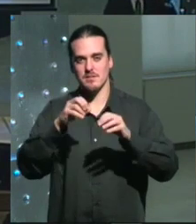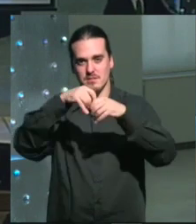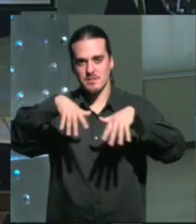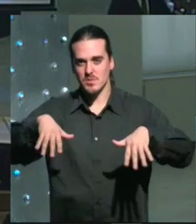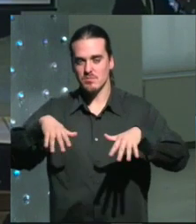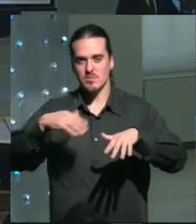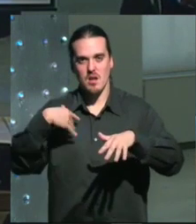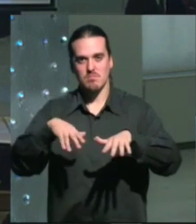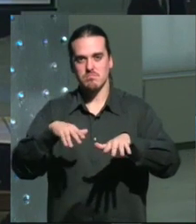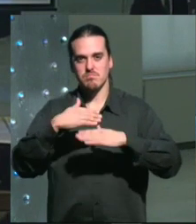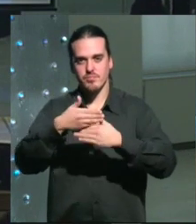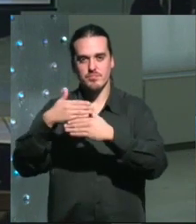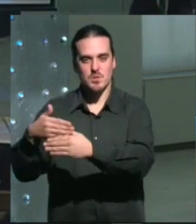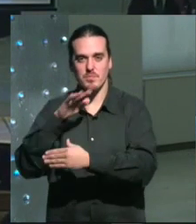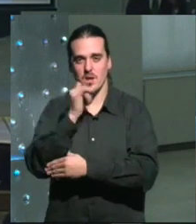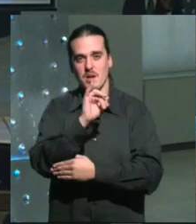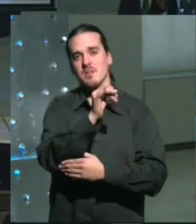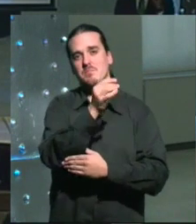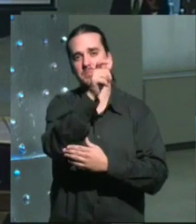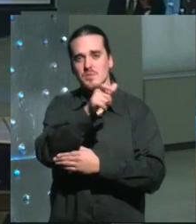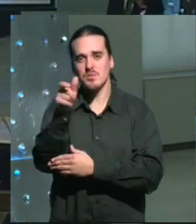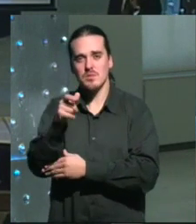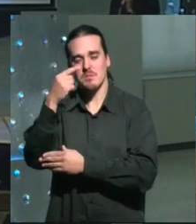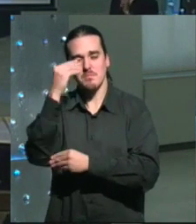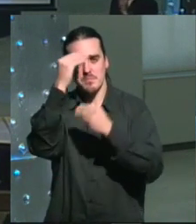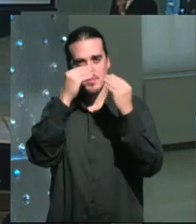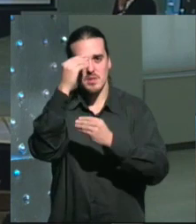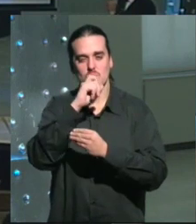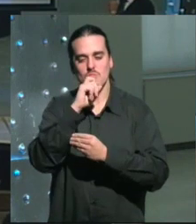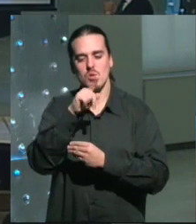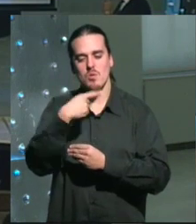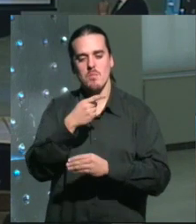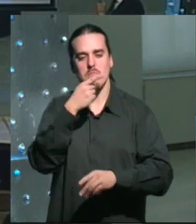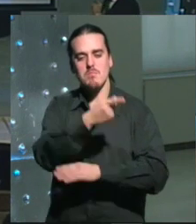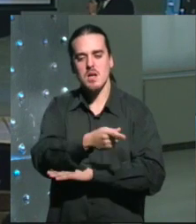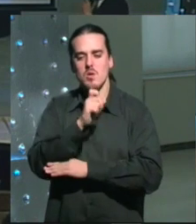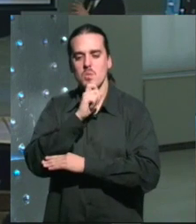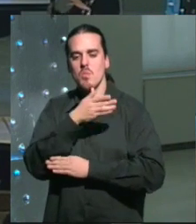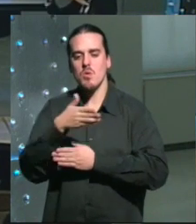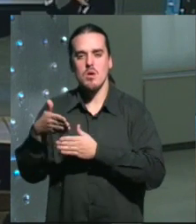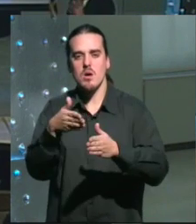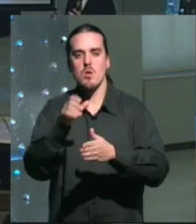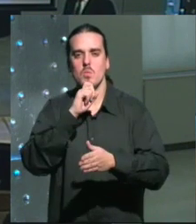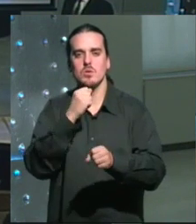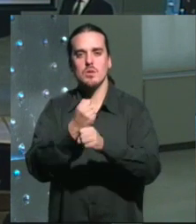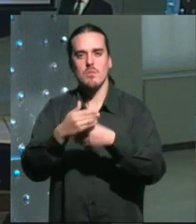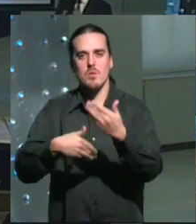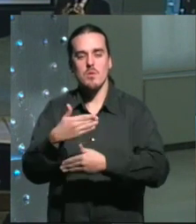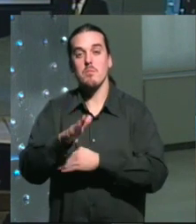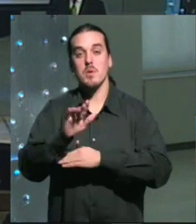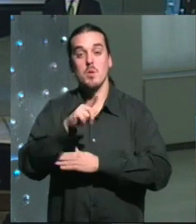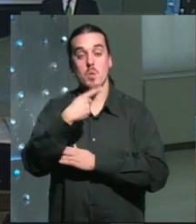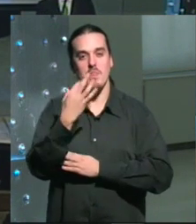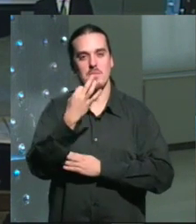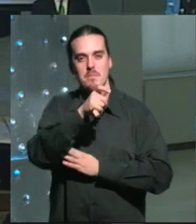que definen las directrices, que marcan el rumbo. Pero luego tienes a gente que bajo esos parámetros tienen que